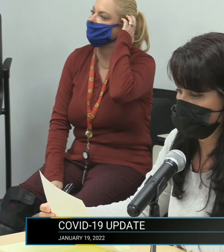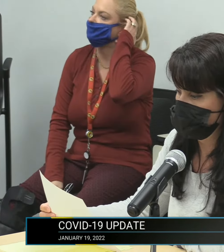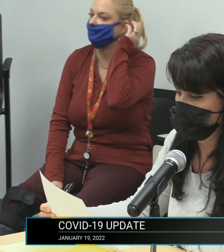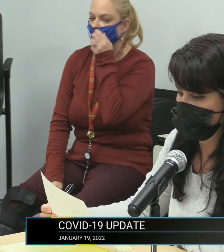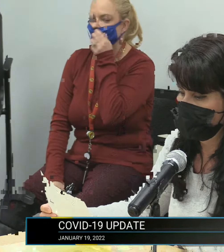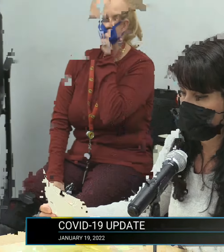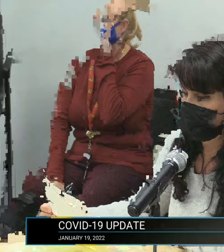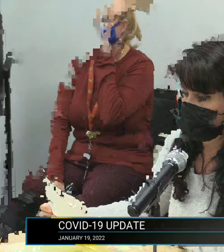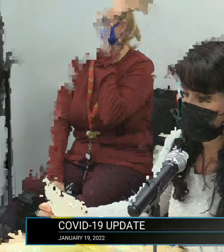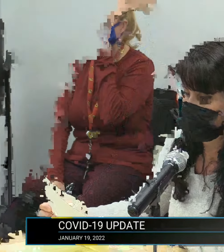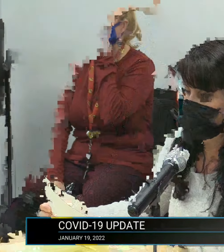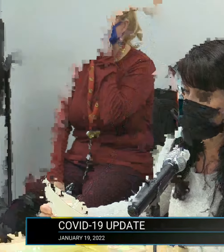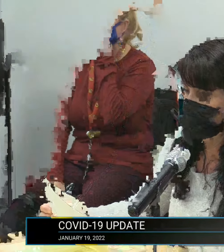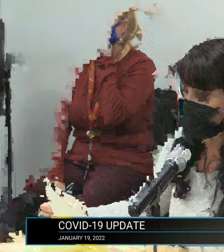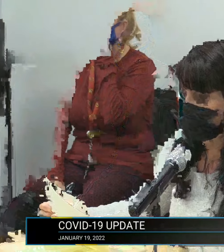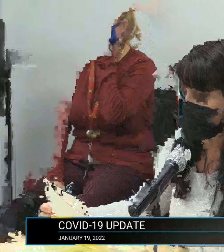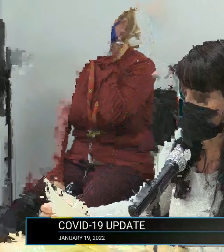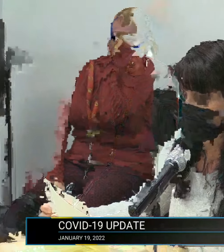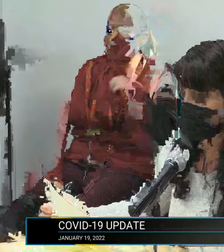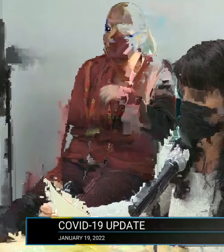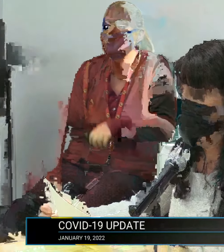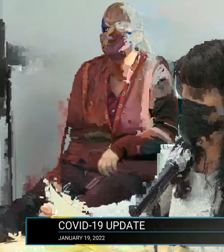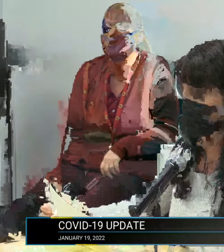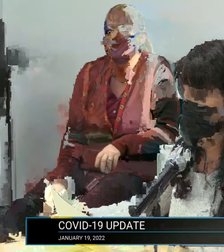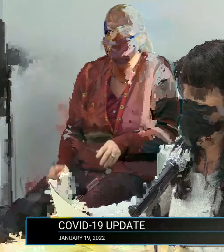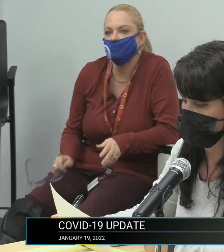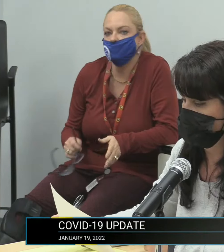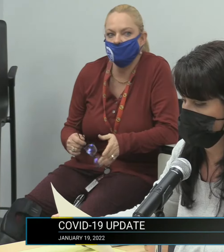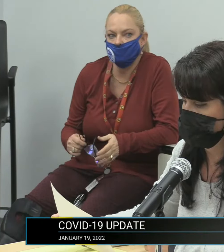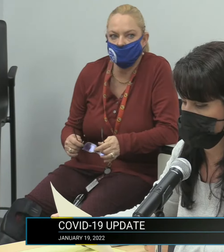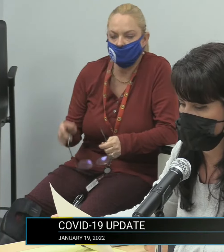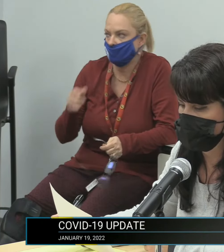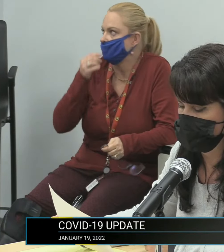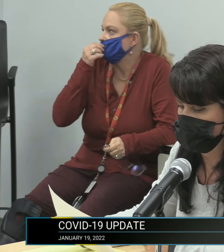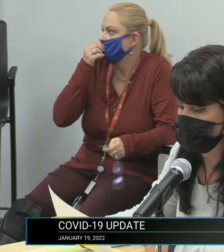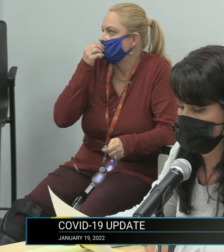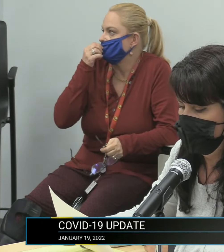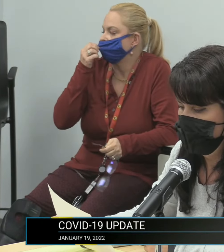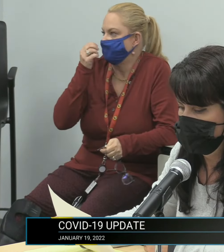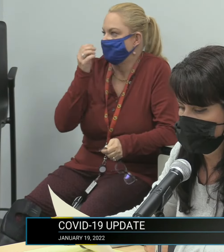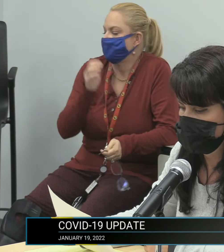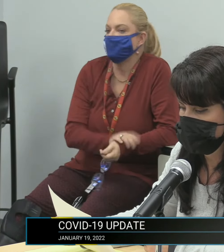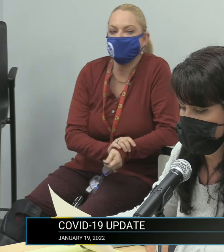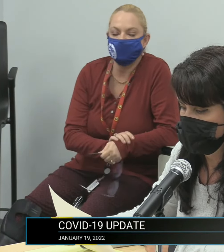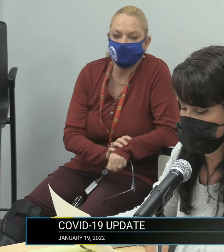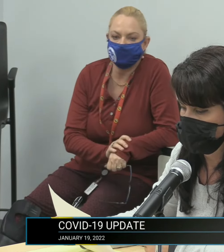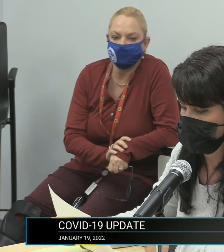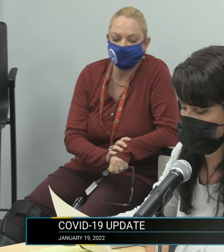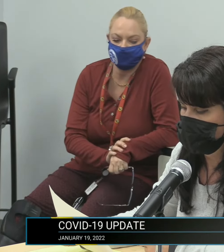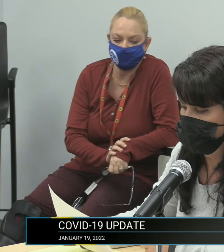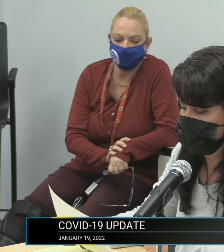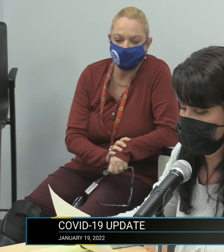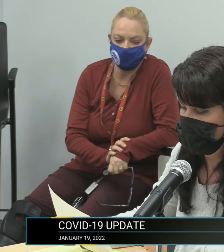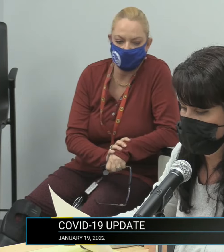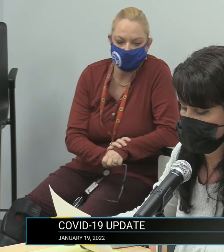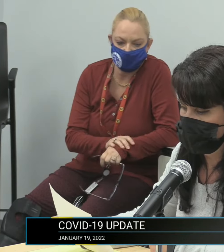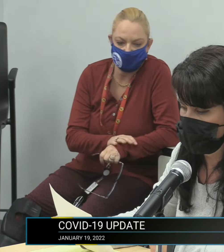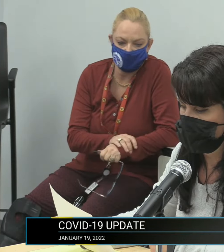continúan ofreciendo una preventa del 99.9% de todos los casos nuevos en los Estados Unidos. El 13 de enero se